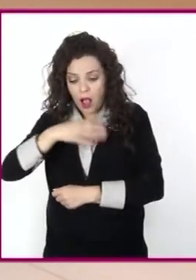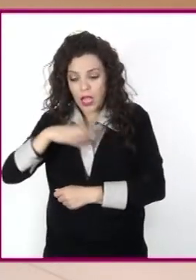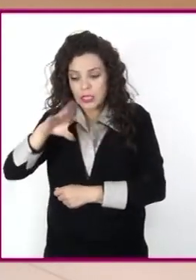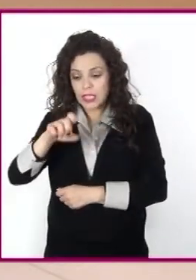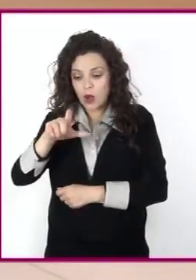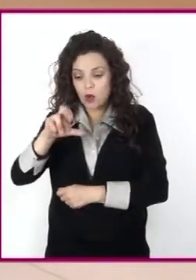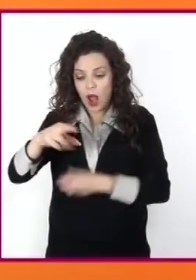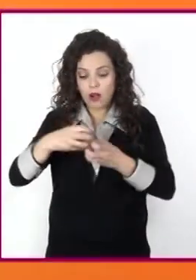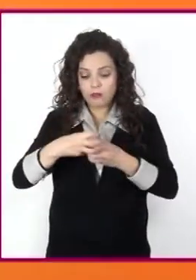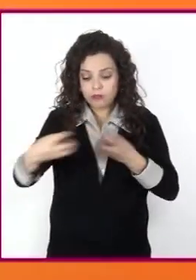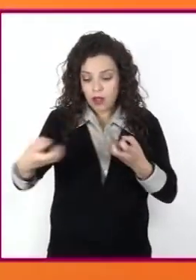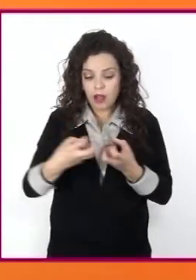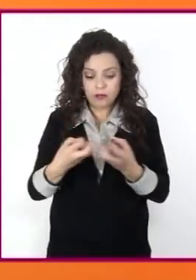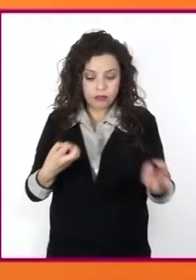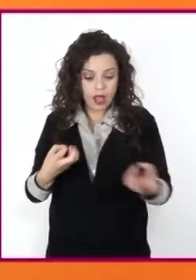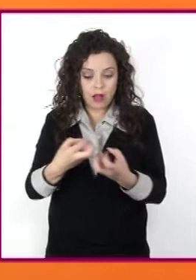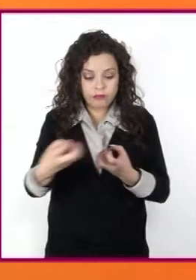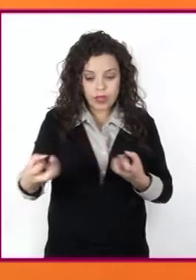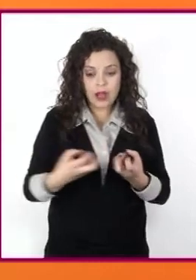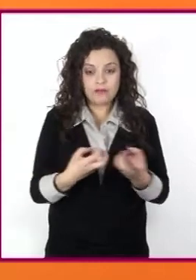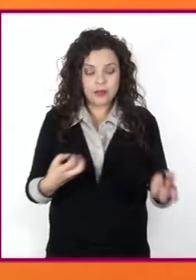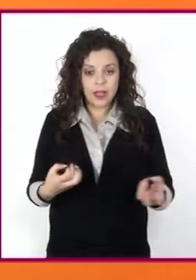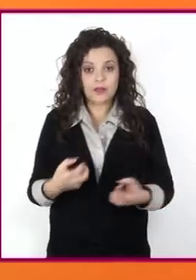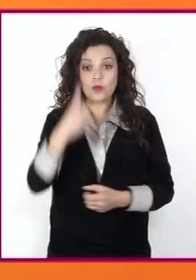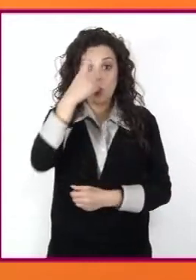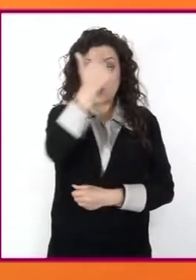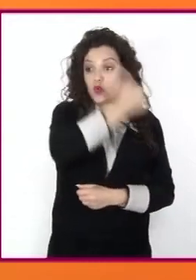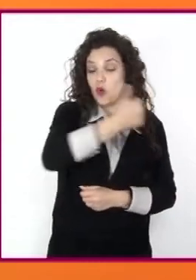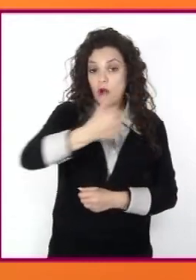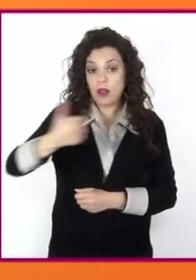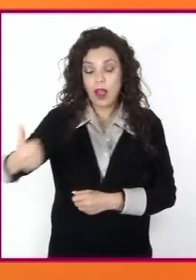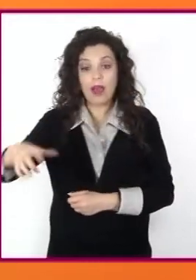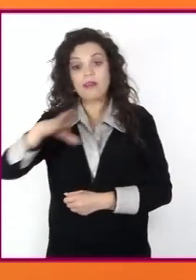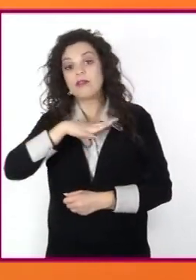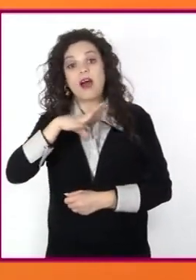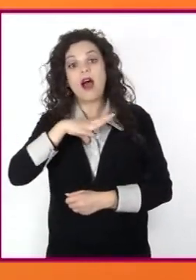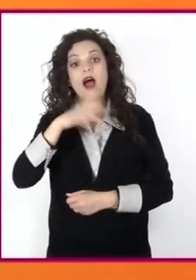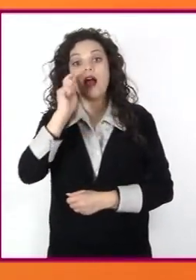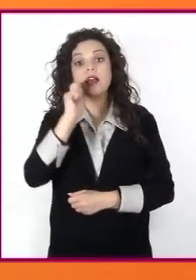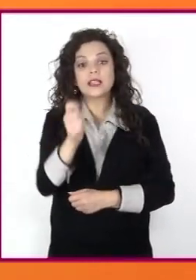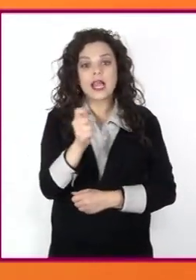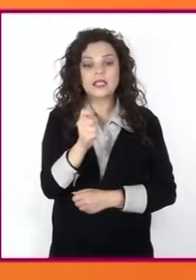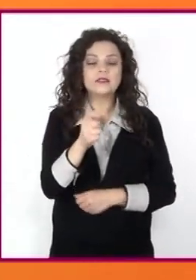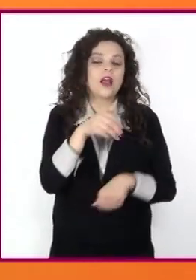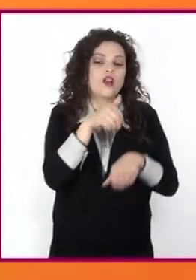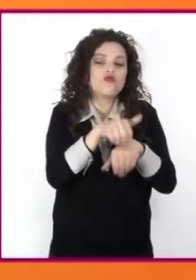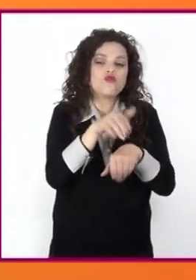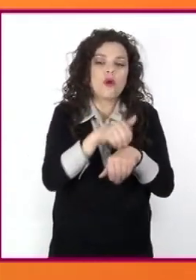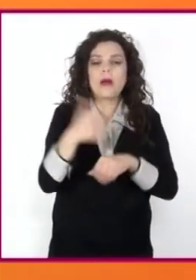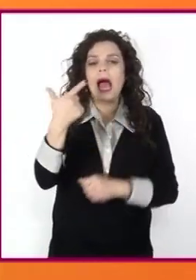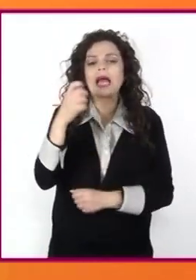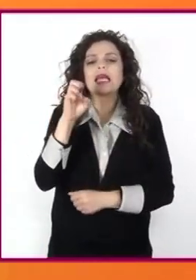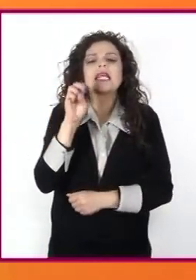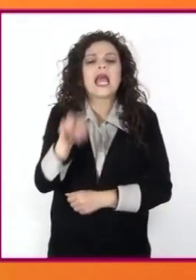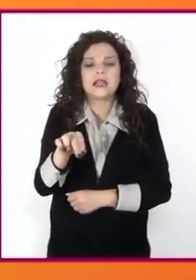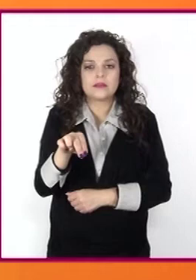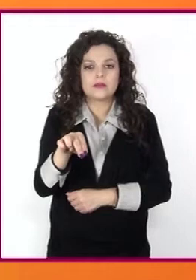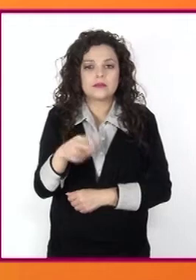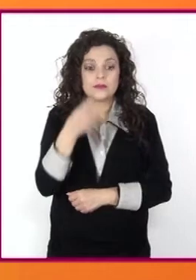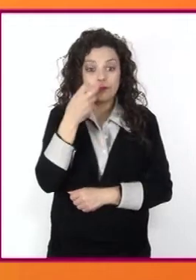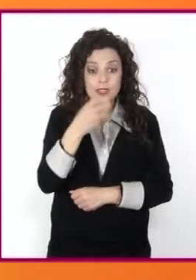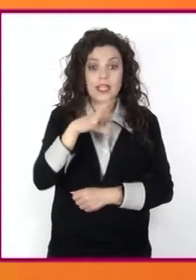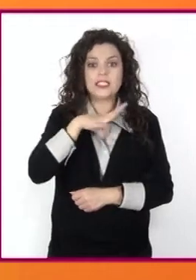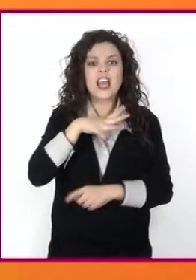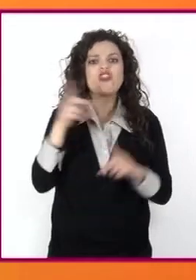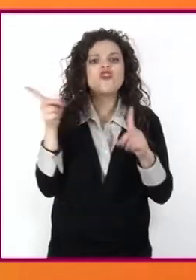división celular. Cada cromátida está compuesta por un número determinado de genes, los cuales se